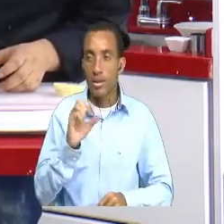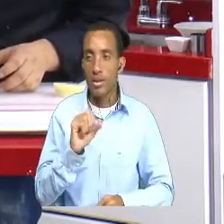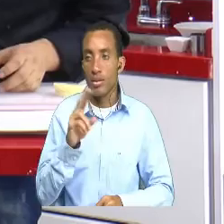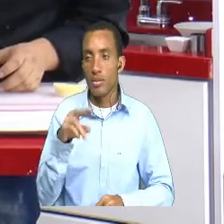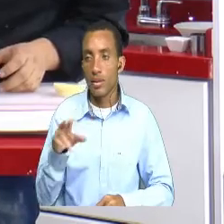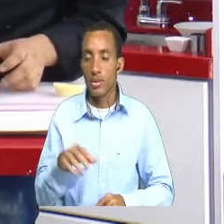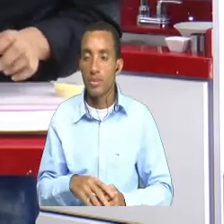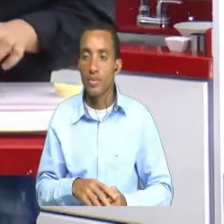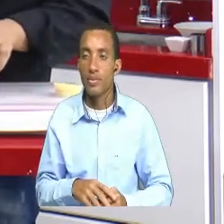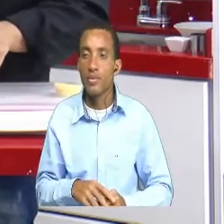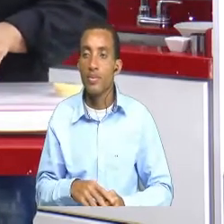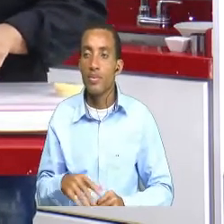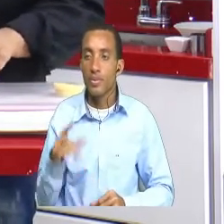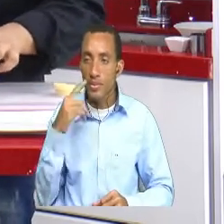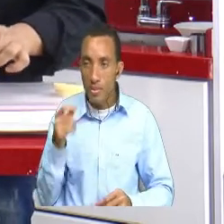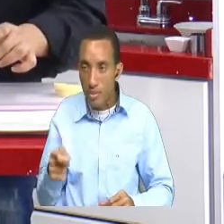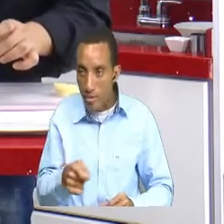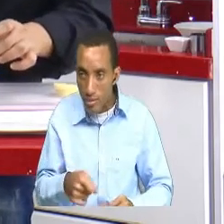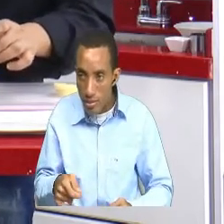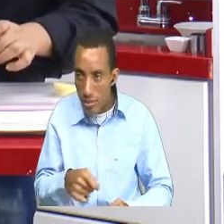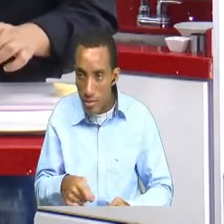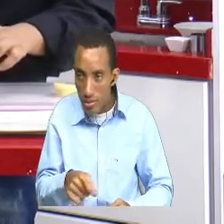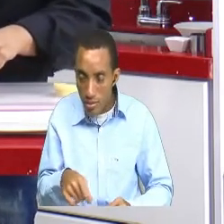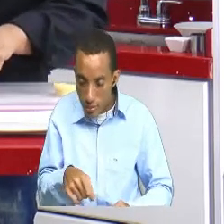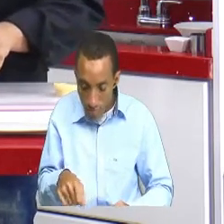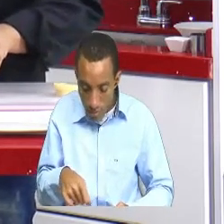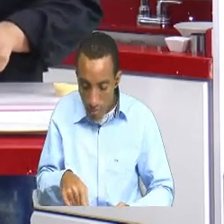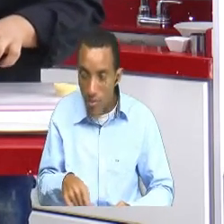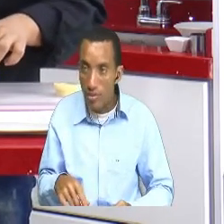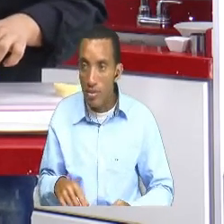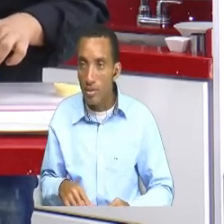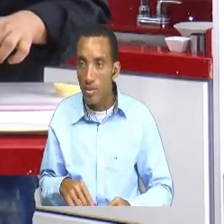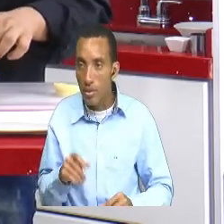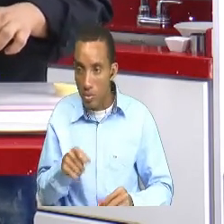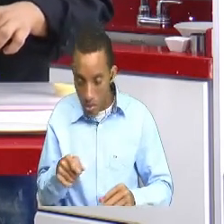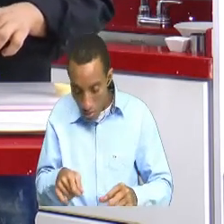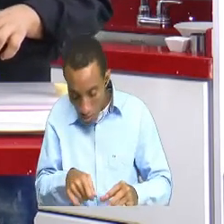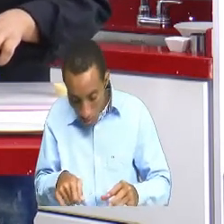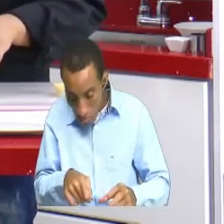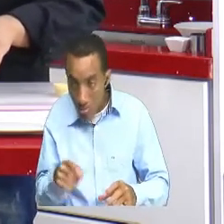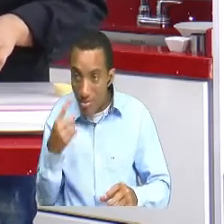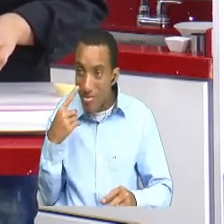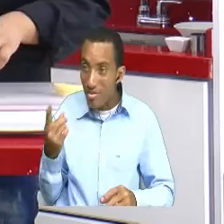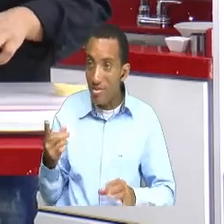hablando como para aderezar un poco si pueden ver a apreciar